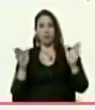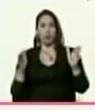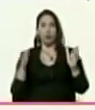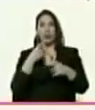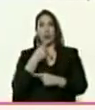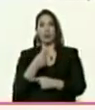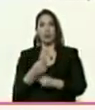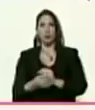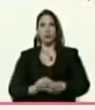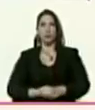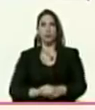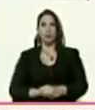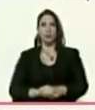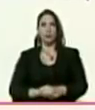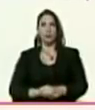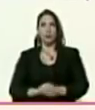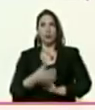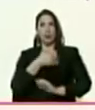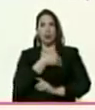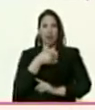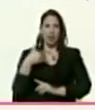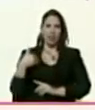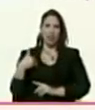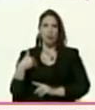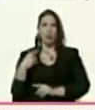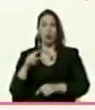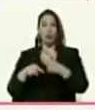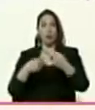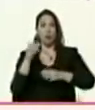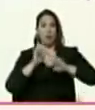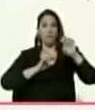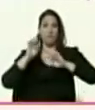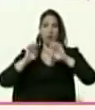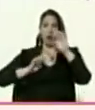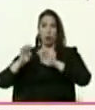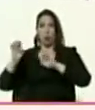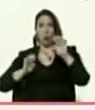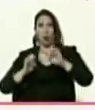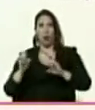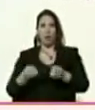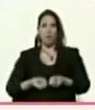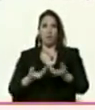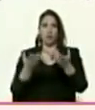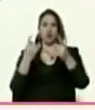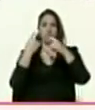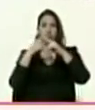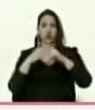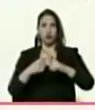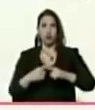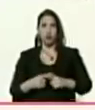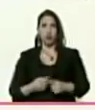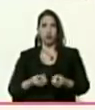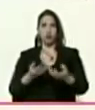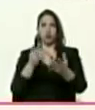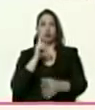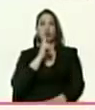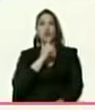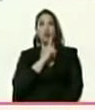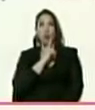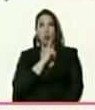que preferimos, luego de evaluar los casos, dar cifras y dar nombres y